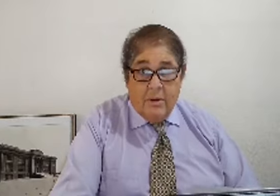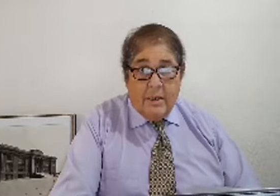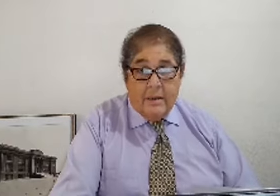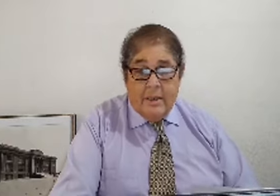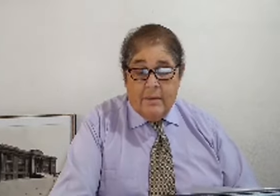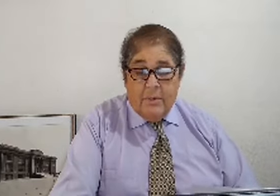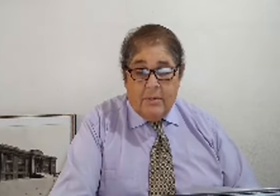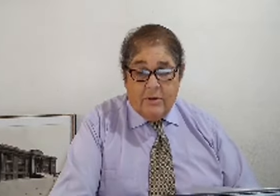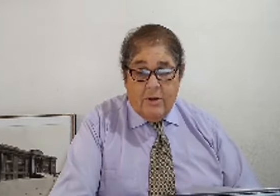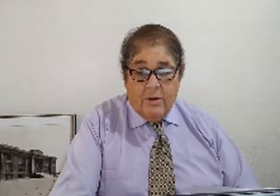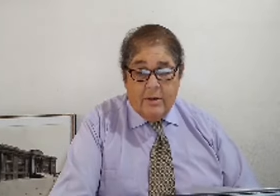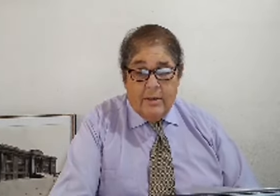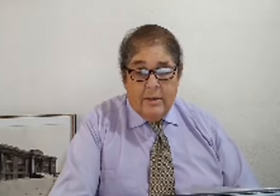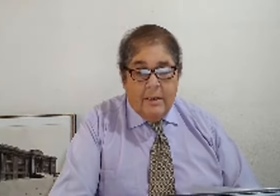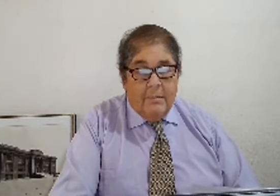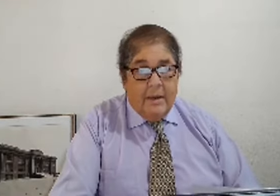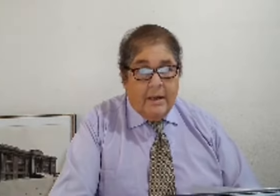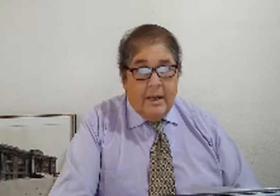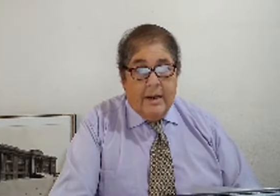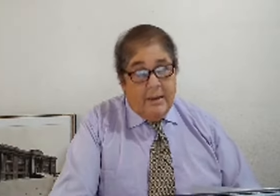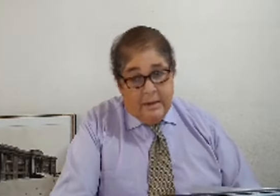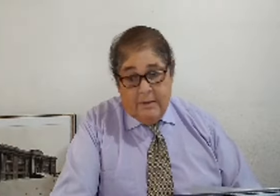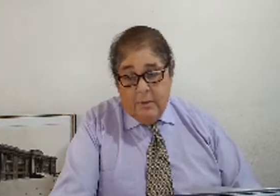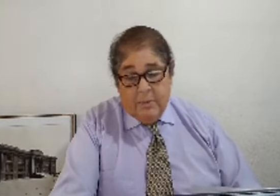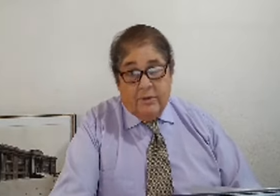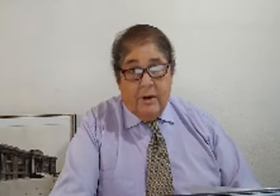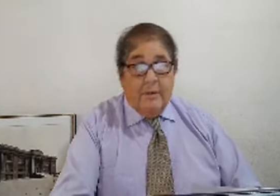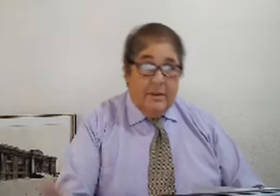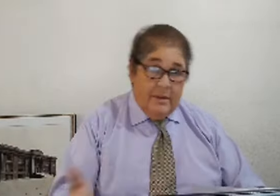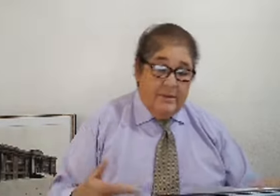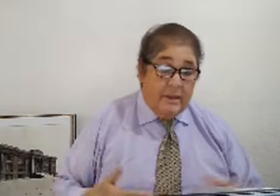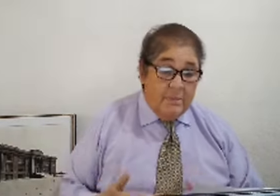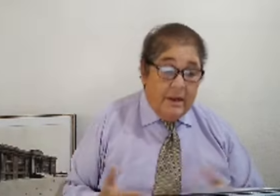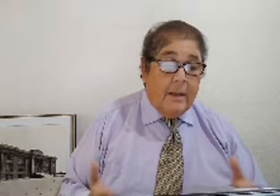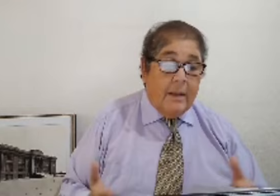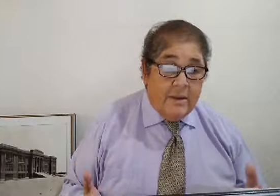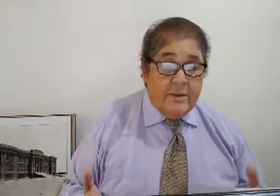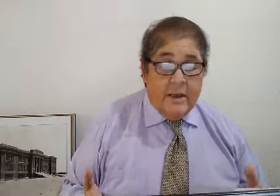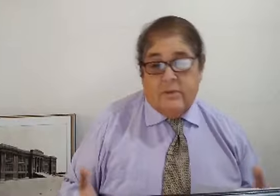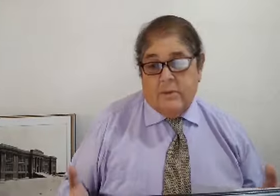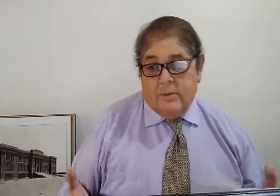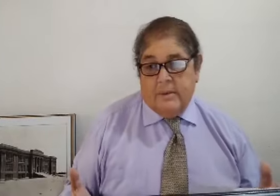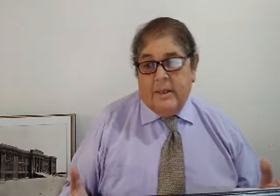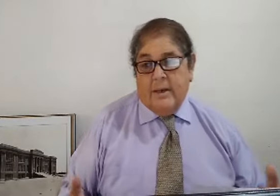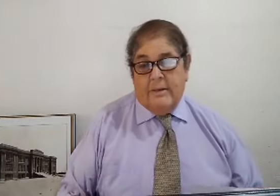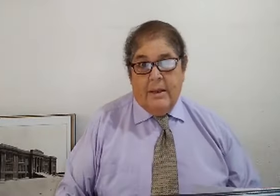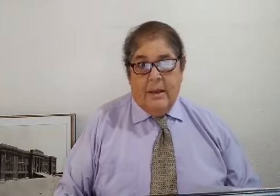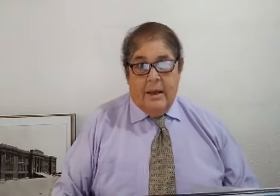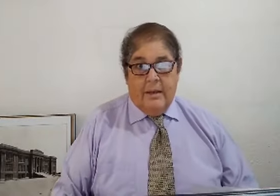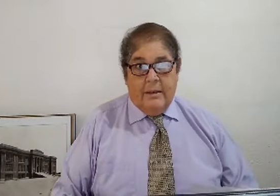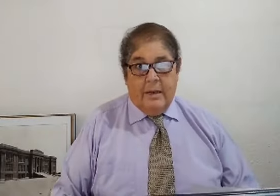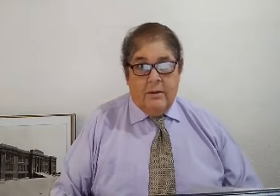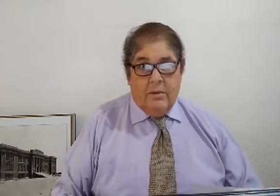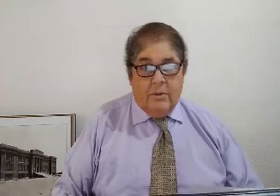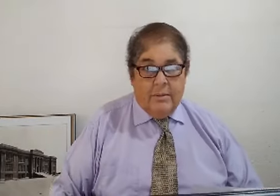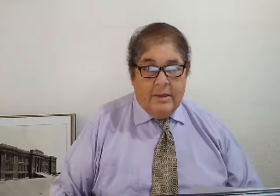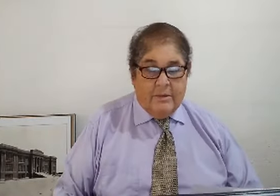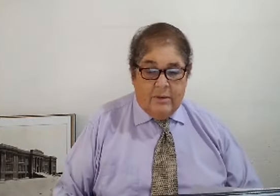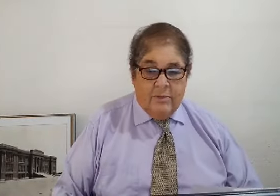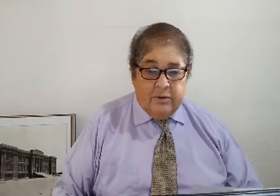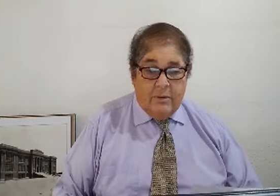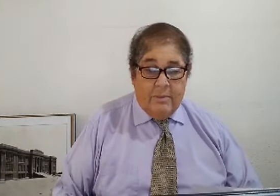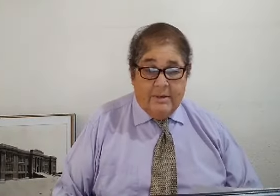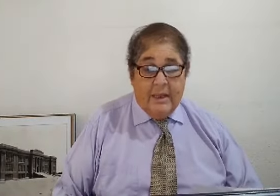mayor cantidad de población mexicana, y proporcionalmente se explica pues que esos hospitales hayan tenido un nivel